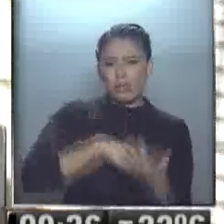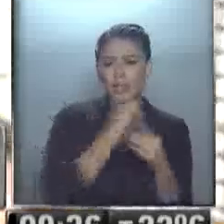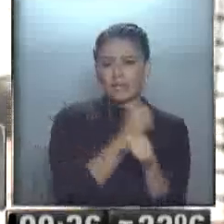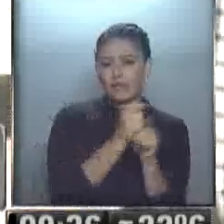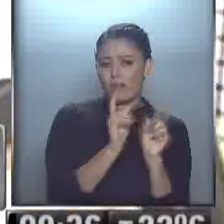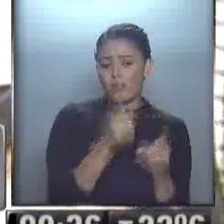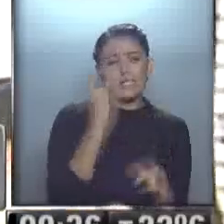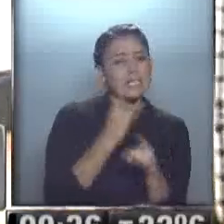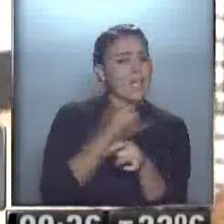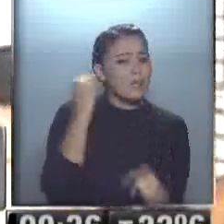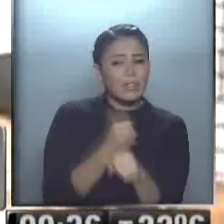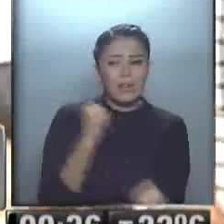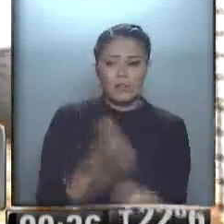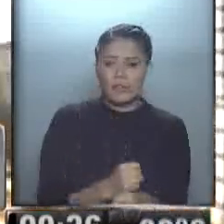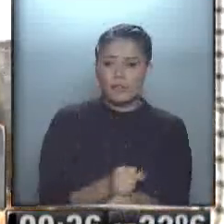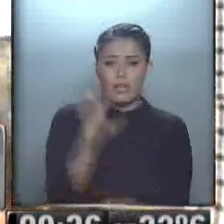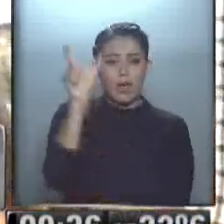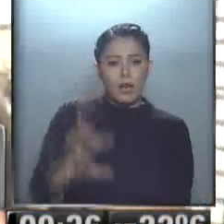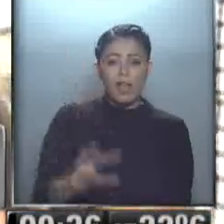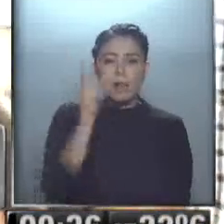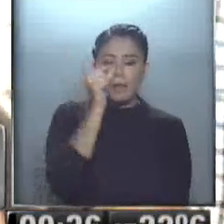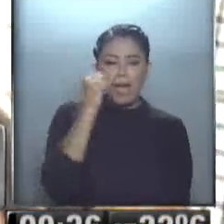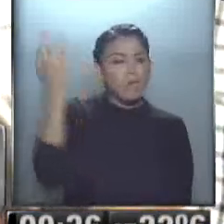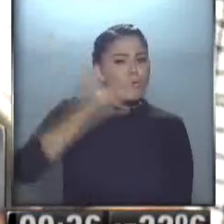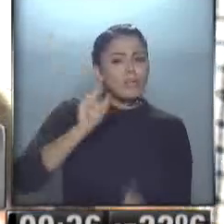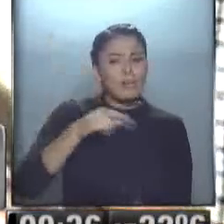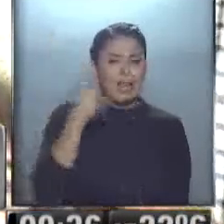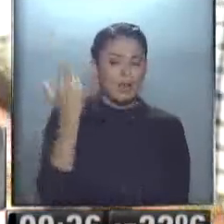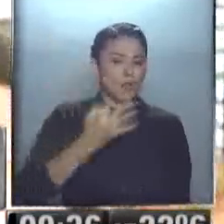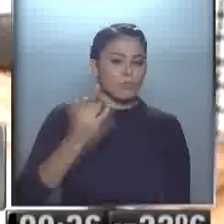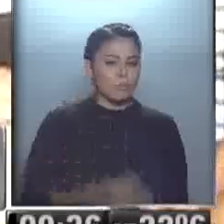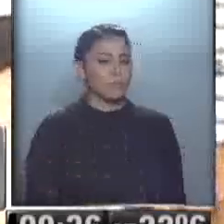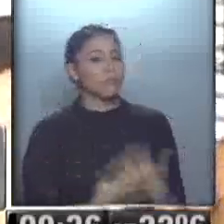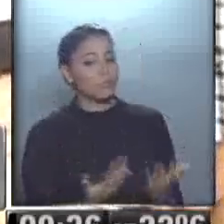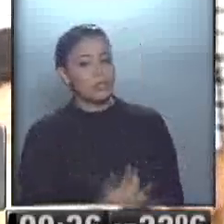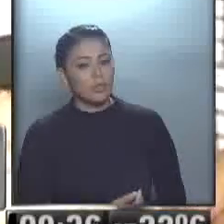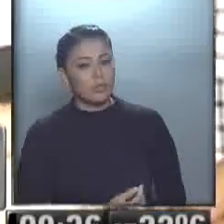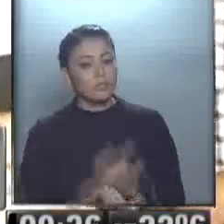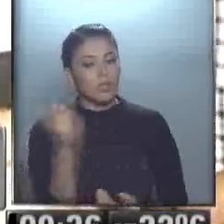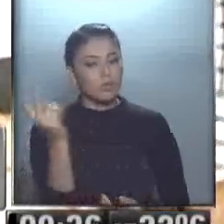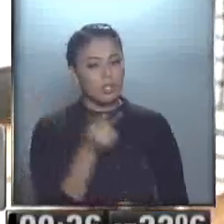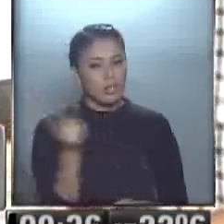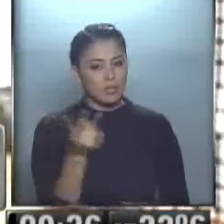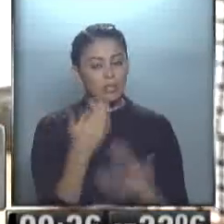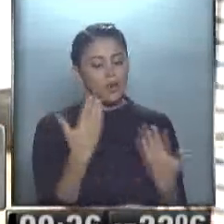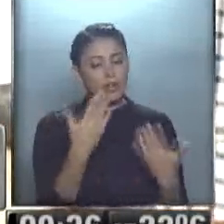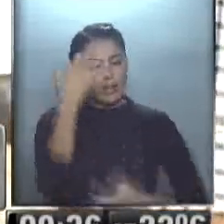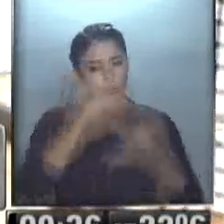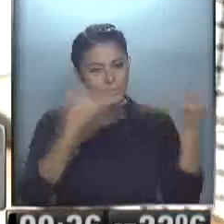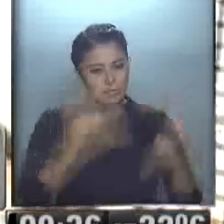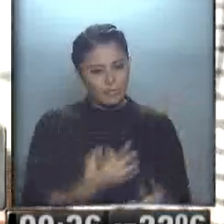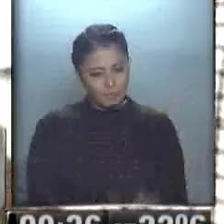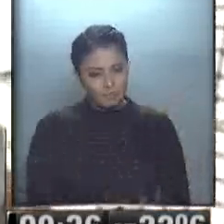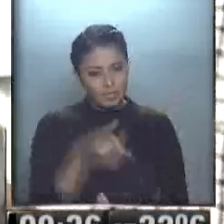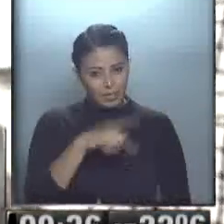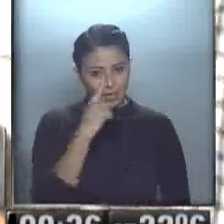vivió trabajando siempre. Era muy buen padre y buen hijo. Bueno, deseamos como ustedes que se haga justicia entonces